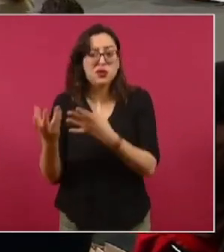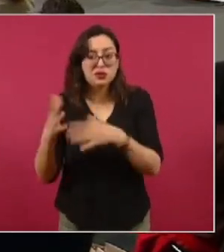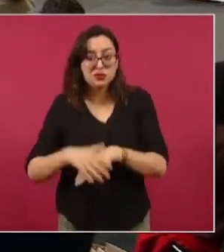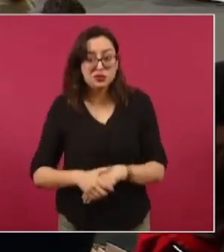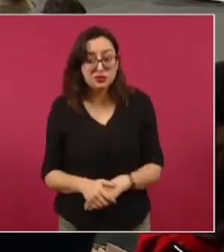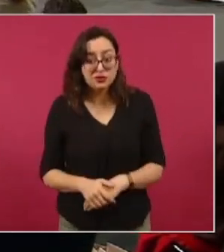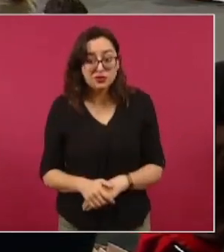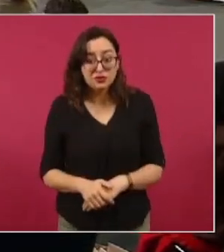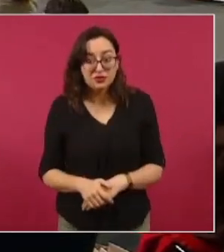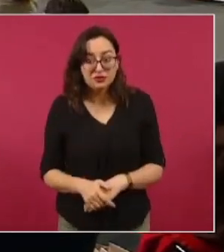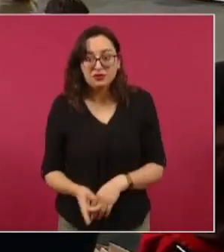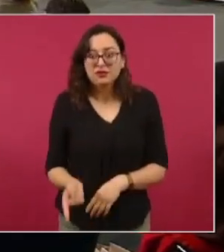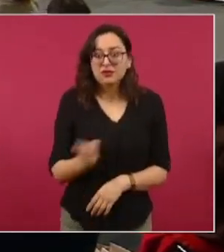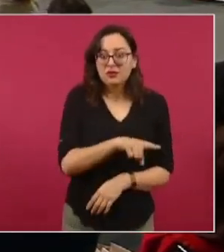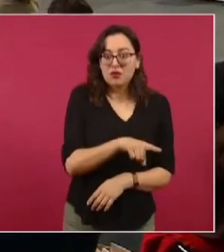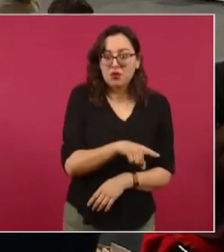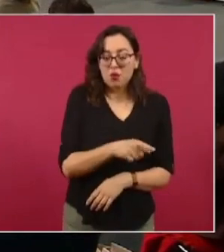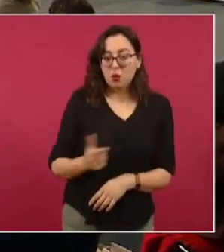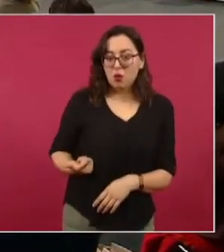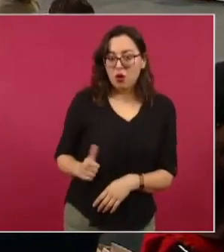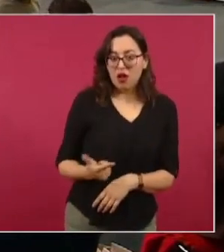qué hace a la diferencia